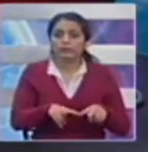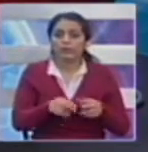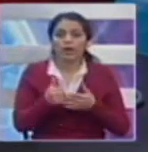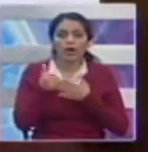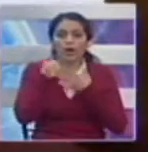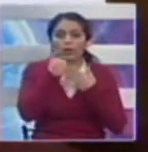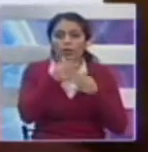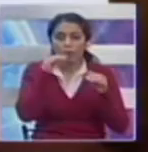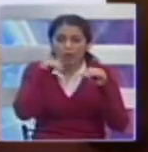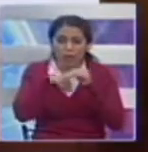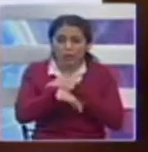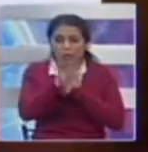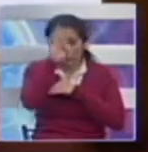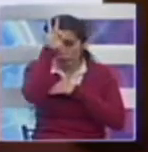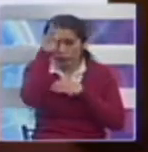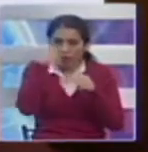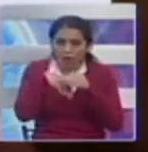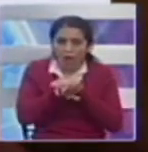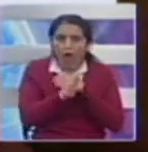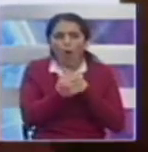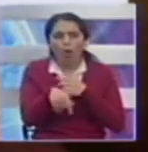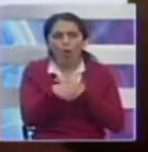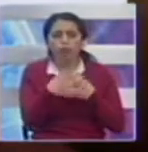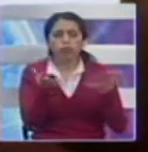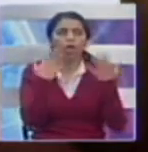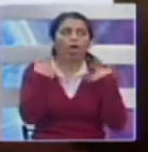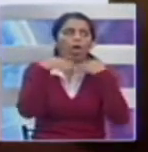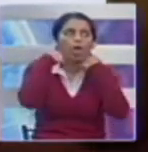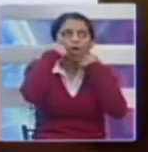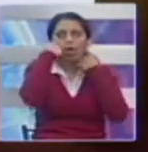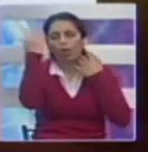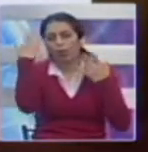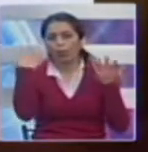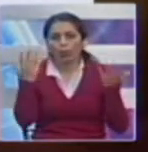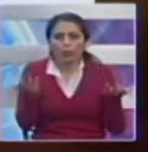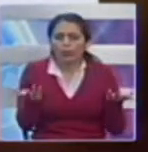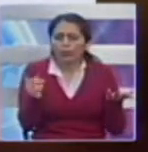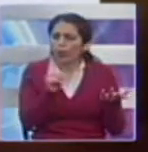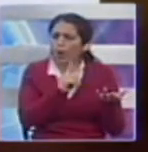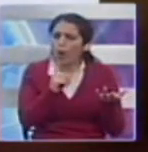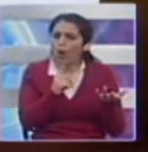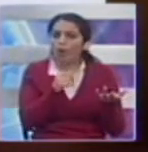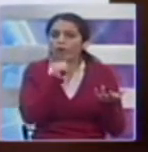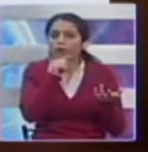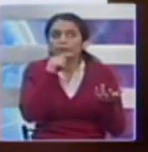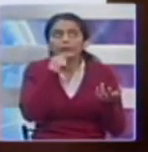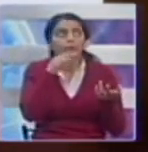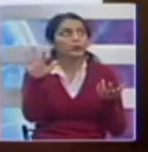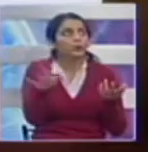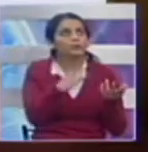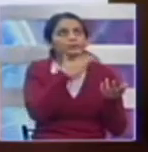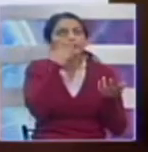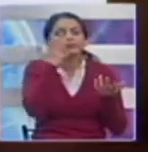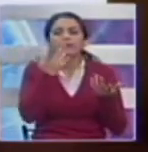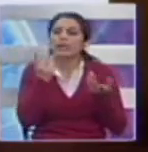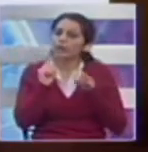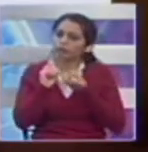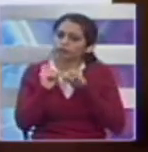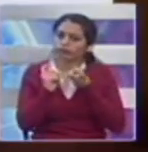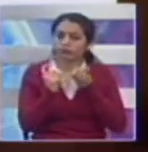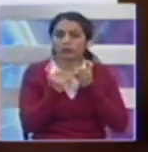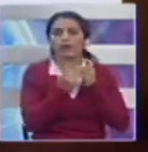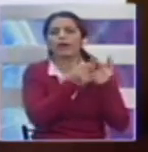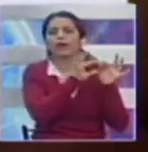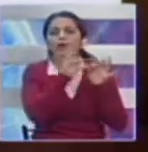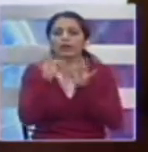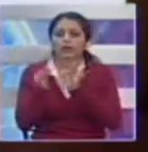necesitan los afiliados y que no sufran calores ni nada de eso, porque habían áreas que no tenían efectivamente aire acondicionado. Lo estamos haciendo de manera centralizada